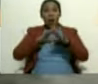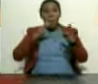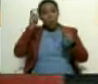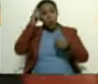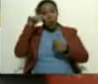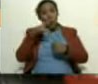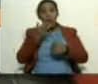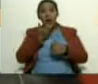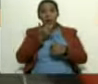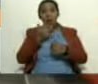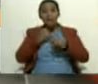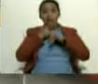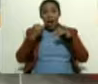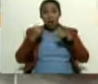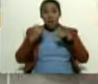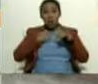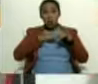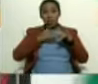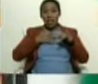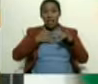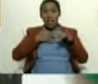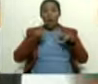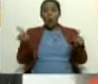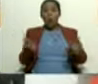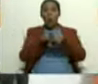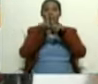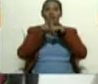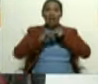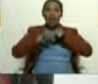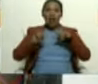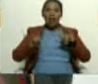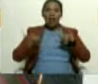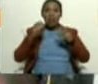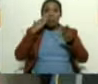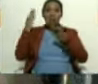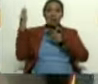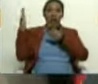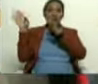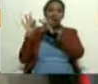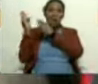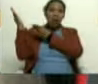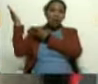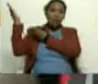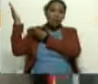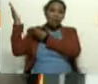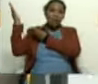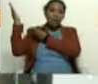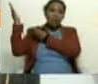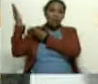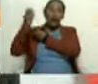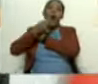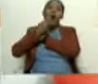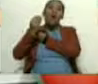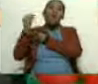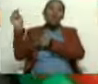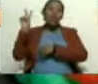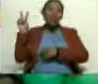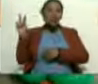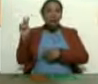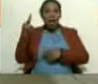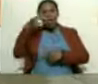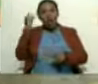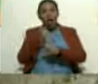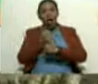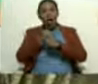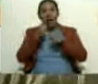feliz, nosotros le diríamos que estamos felices. Aquí tenemos una familia, ¿verdad?, de jóvenes venezolanos, empleados públicos.